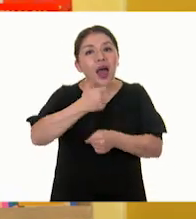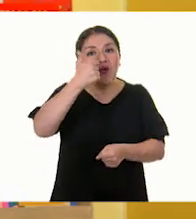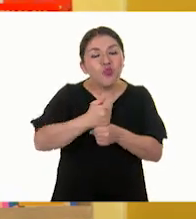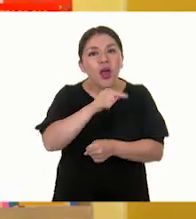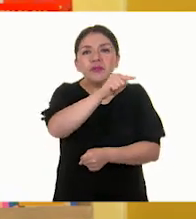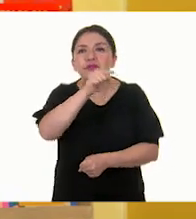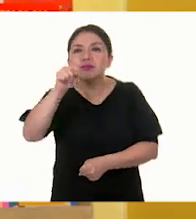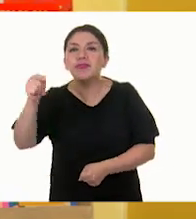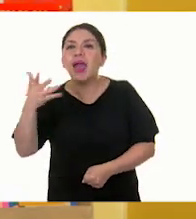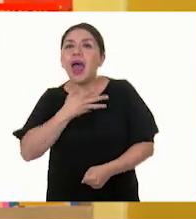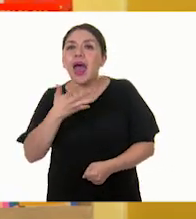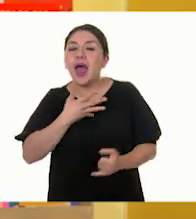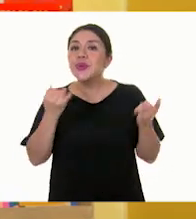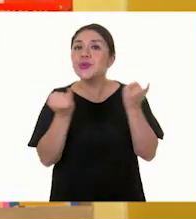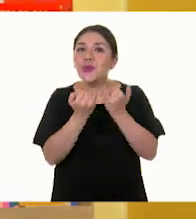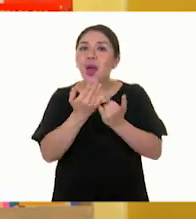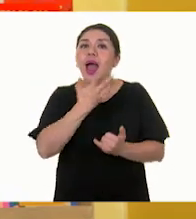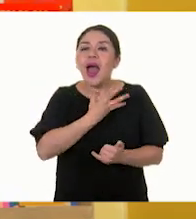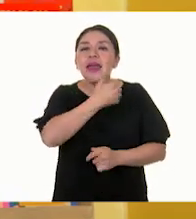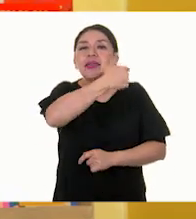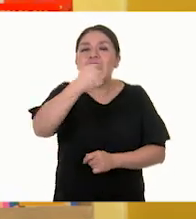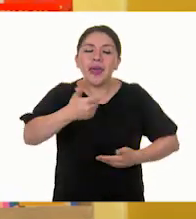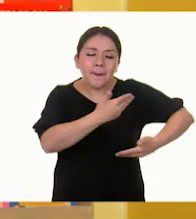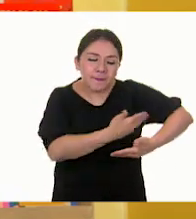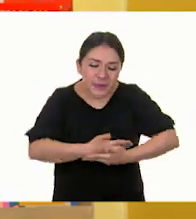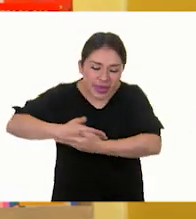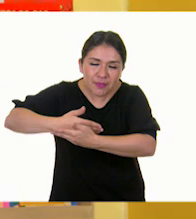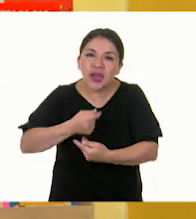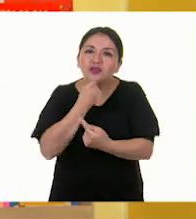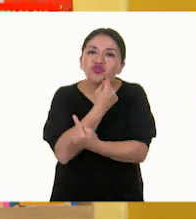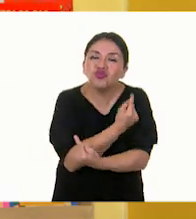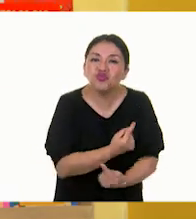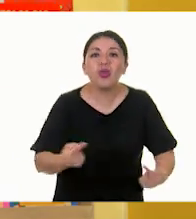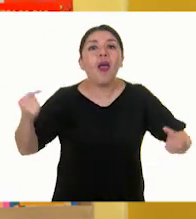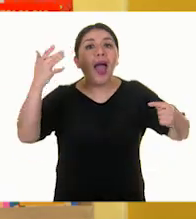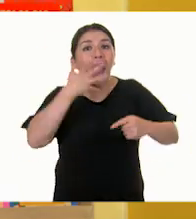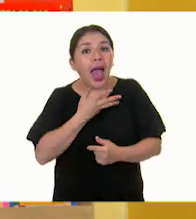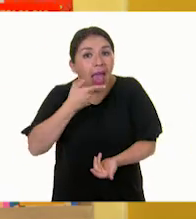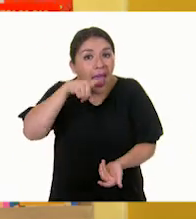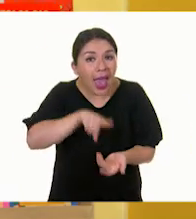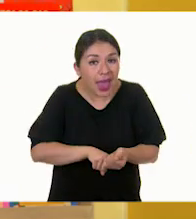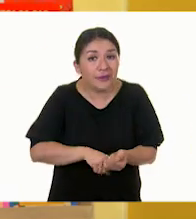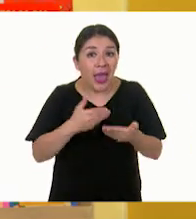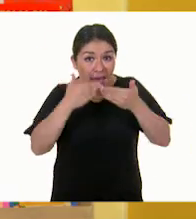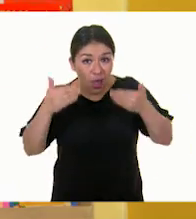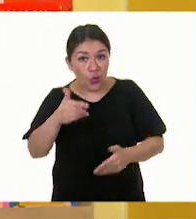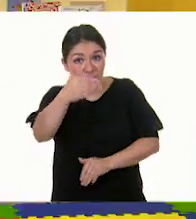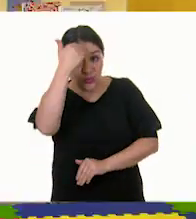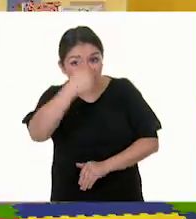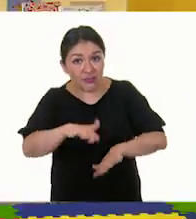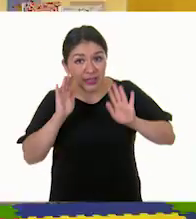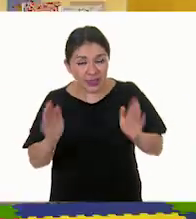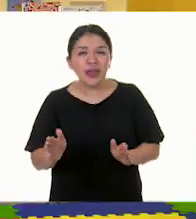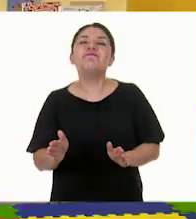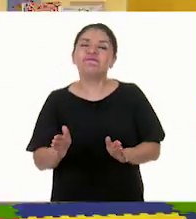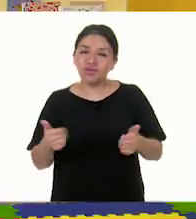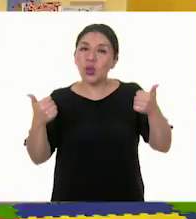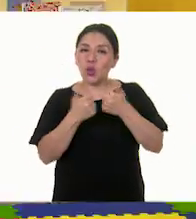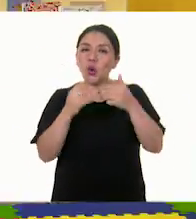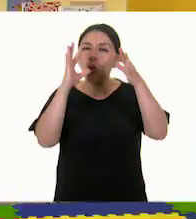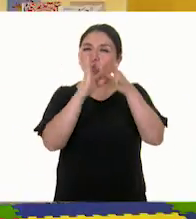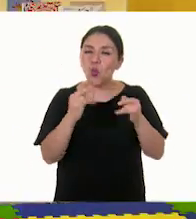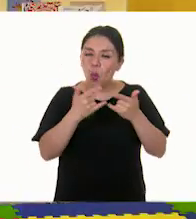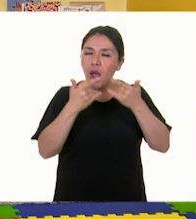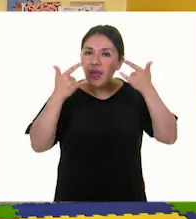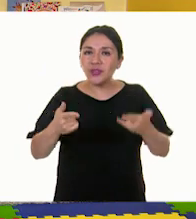o abuelito. Y también está en cada bebé, niña o niño. Y como ahora lo sabes, además de cuentos,